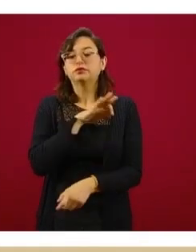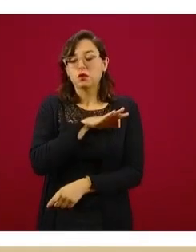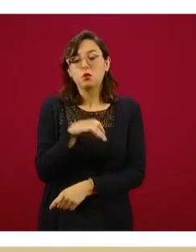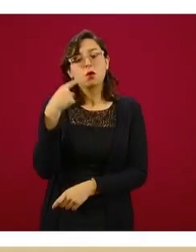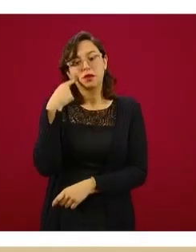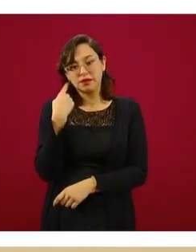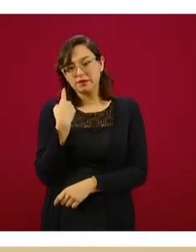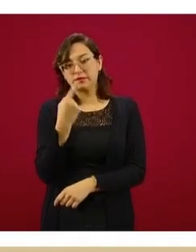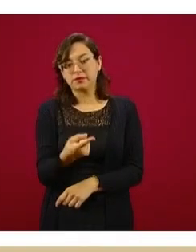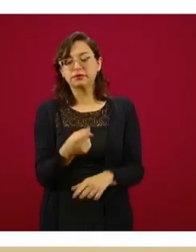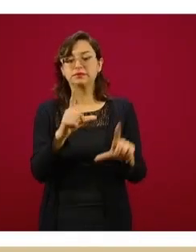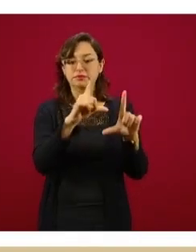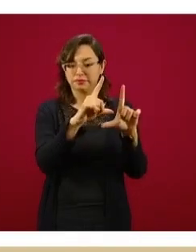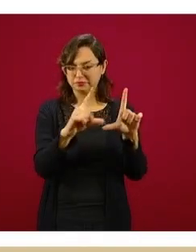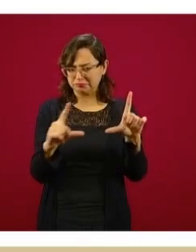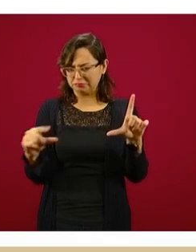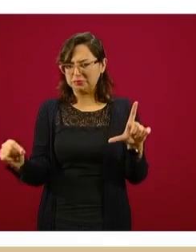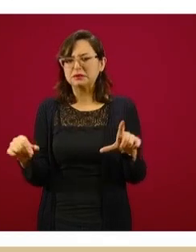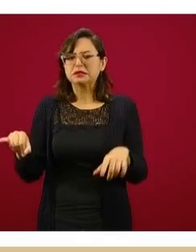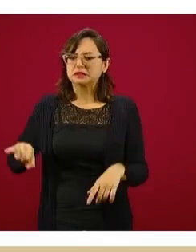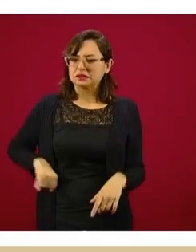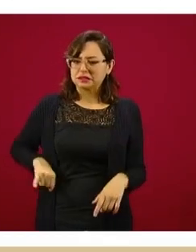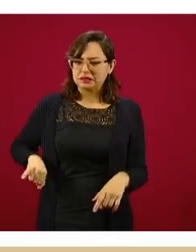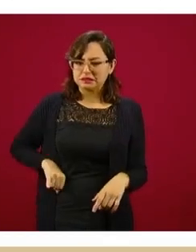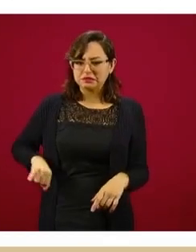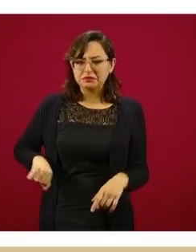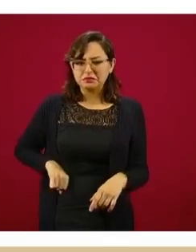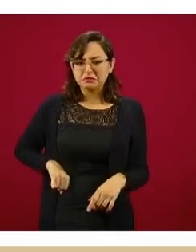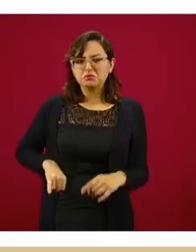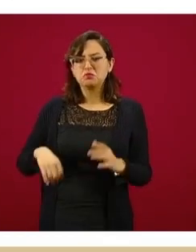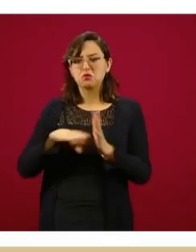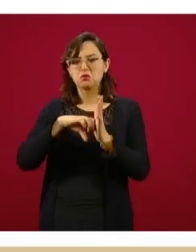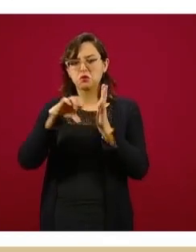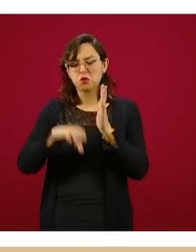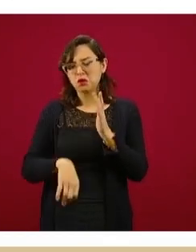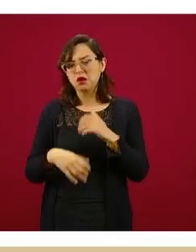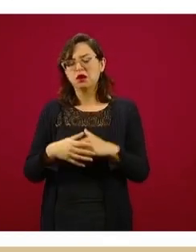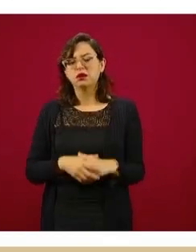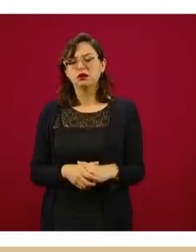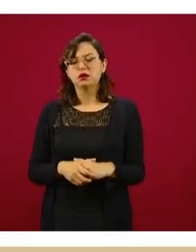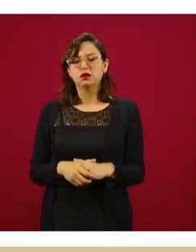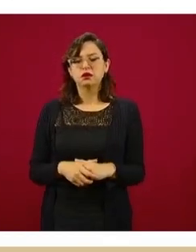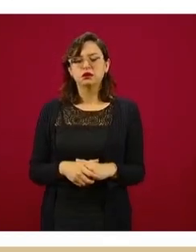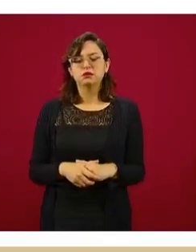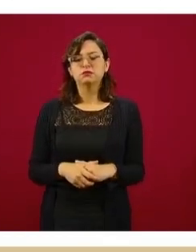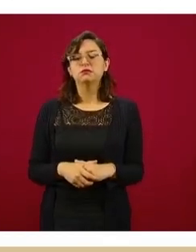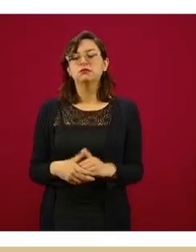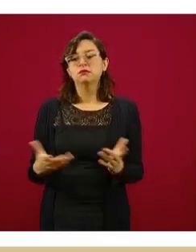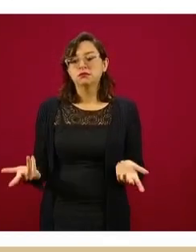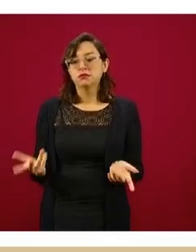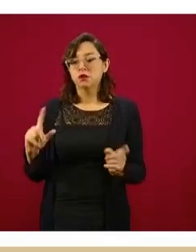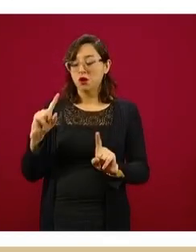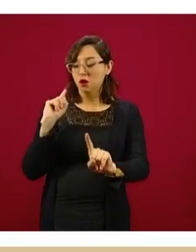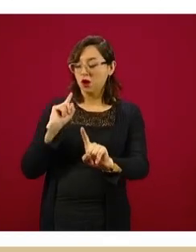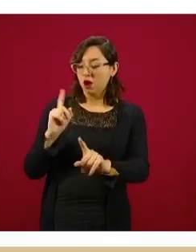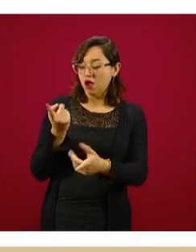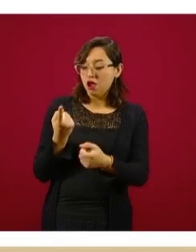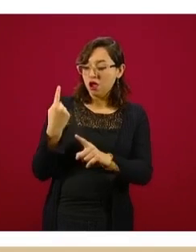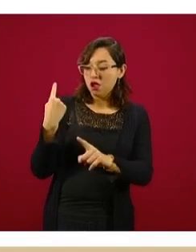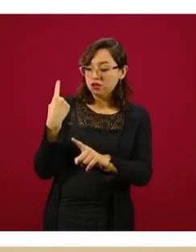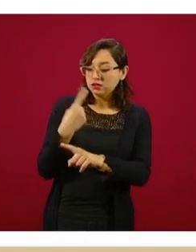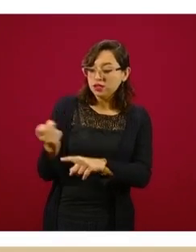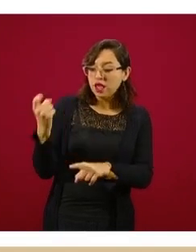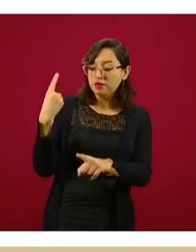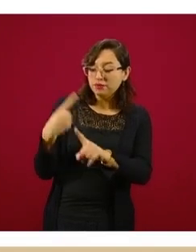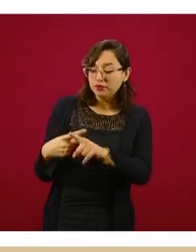podemos ver algunas señales interesantes y estimulantes, como el hecho de que la incidencia en la Ciudad de México empieza